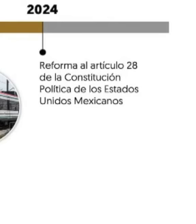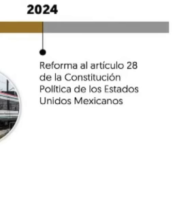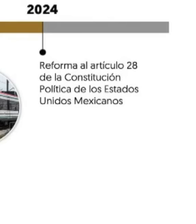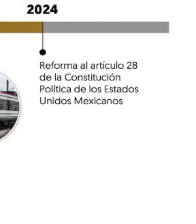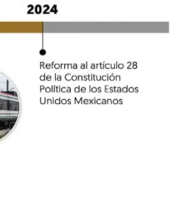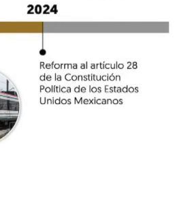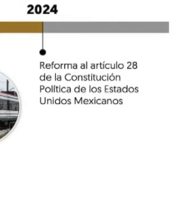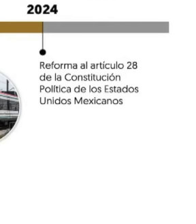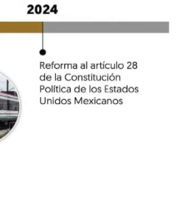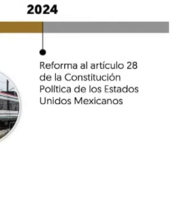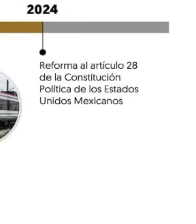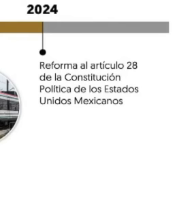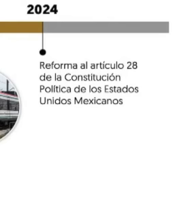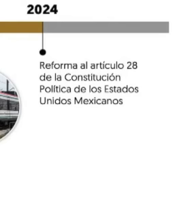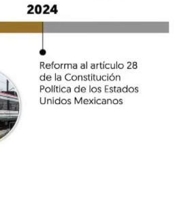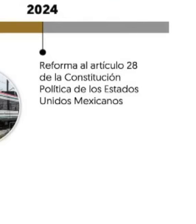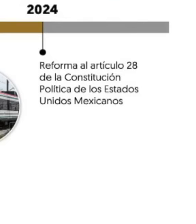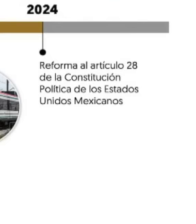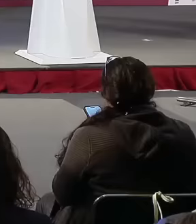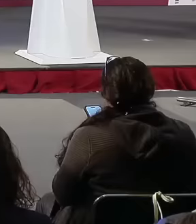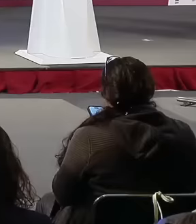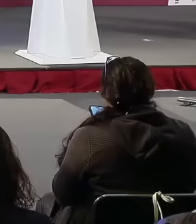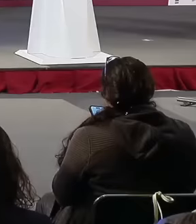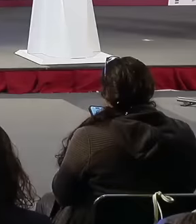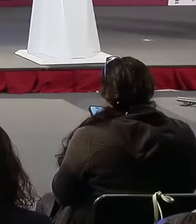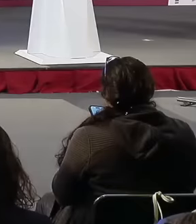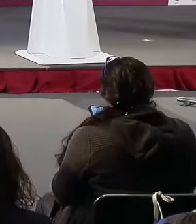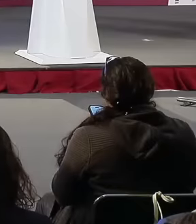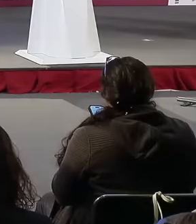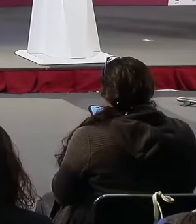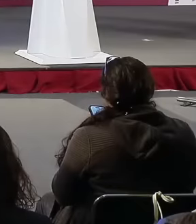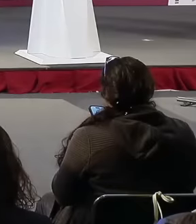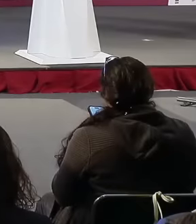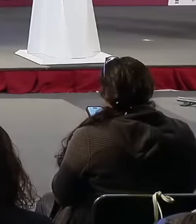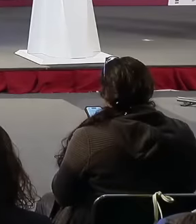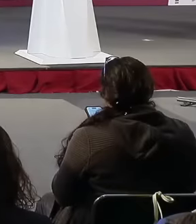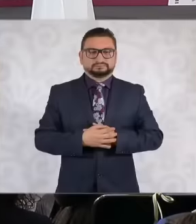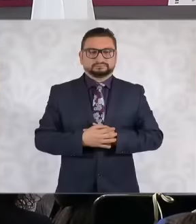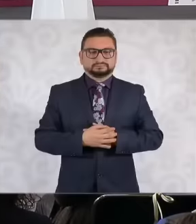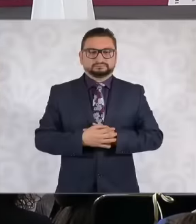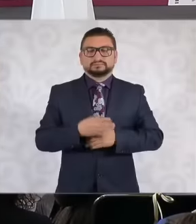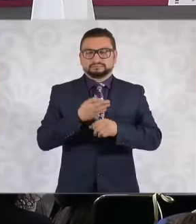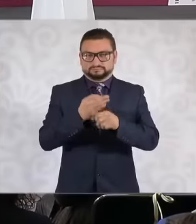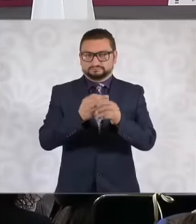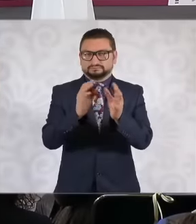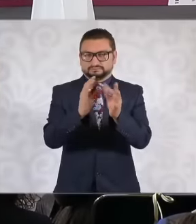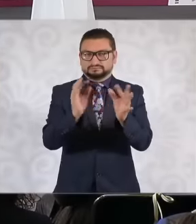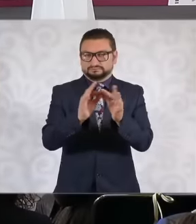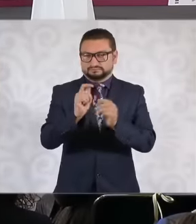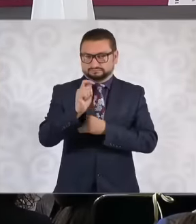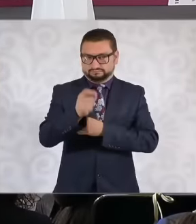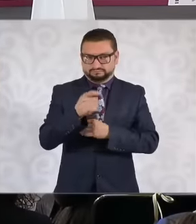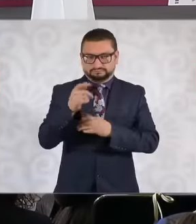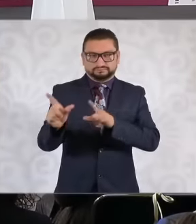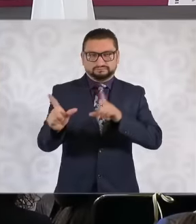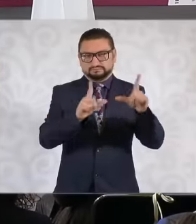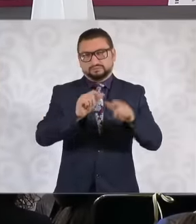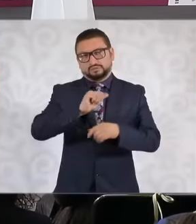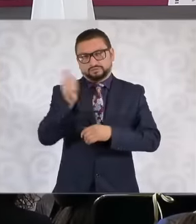servicio de pasajeros ferroviario como un área prioritaria del Estado. Ahorita les voy a explicar qué quiere decir eso. La que sigue, por